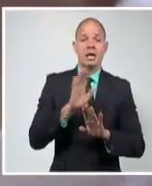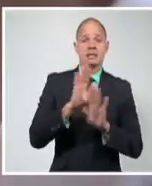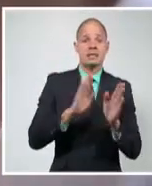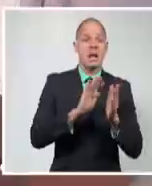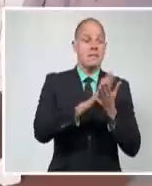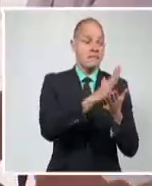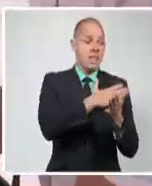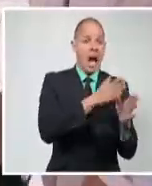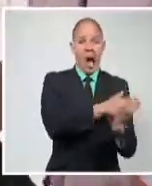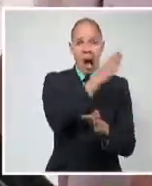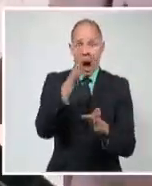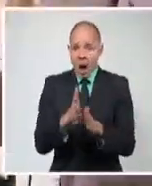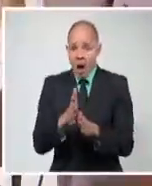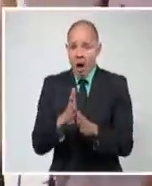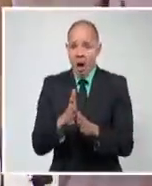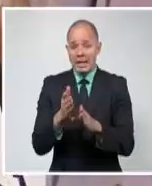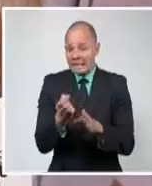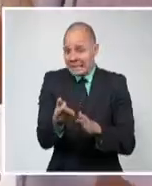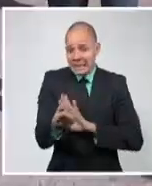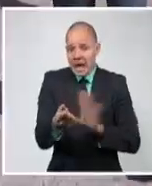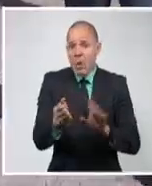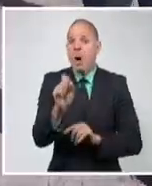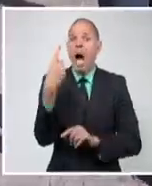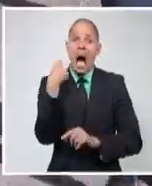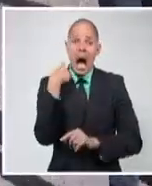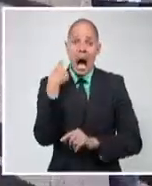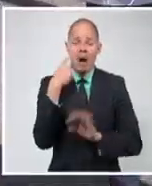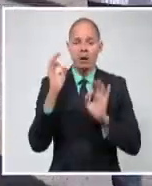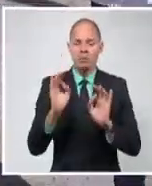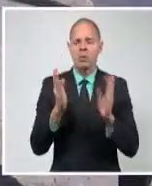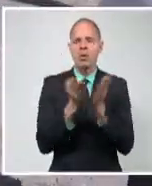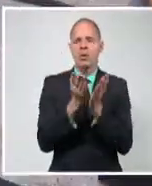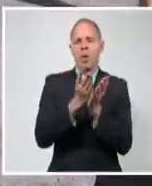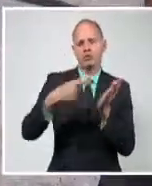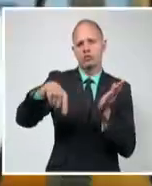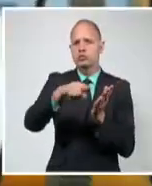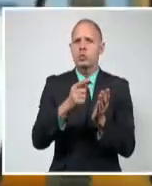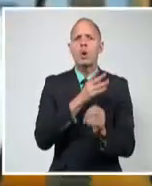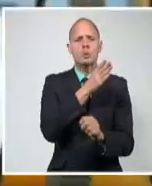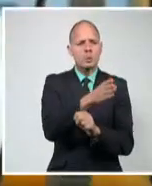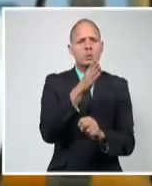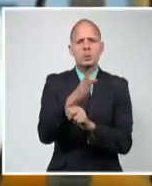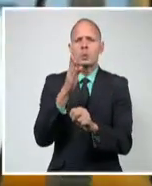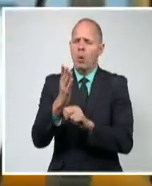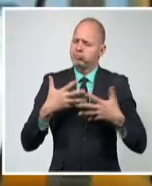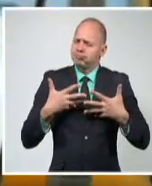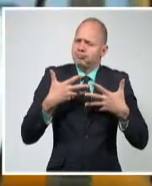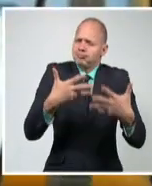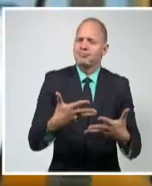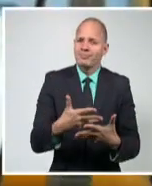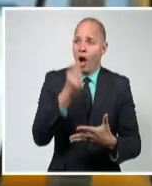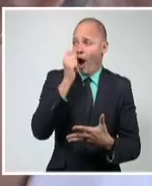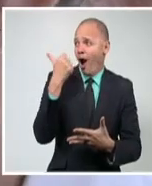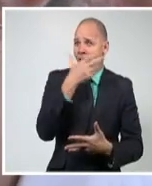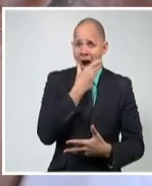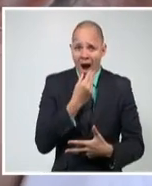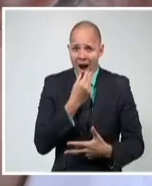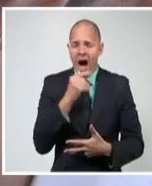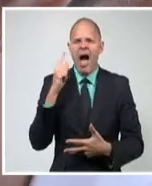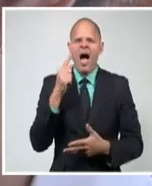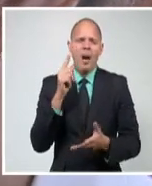los estudiantes de la salud han dado muestras de sensibilidad y solidaridad. Eduardo compuso una canción dedicada a sus colegas.